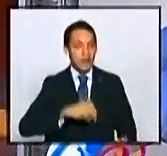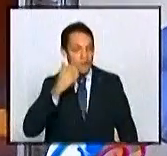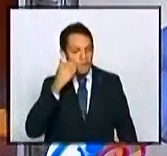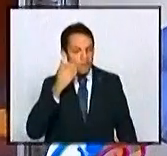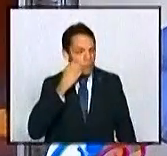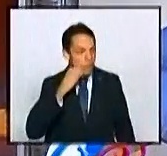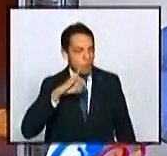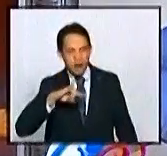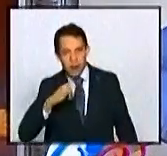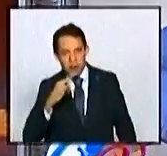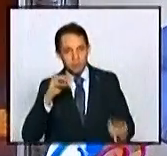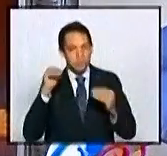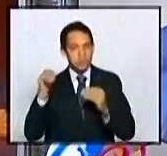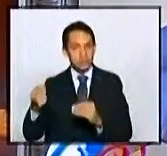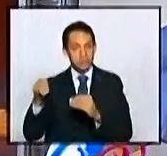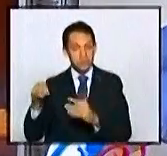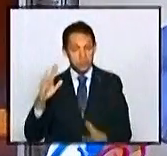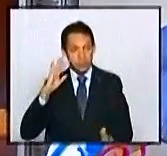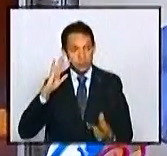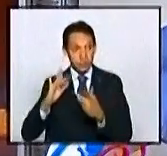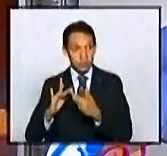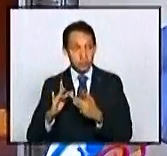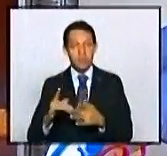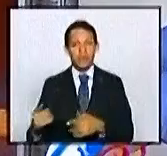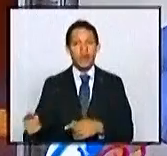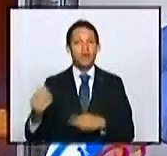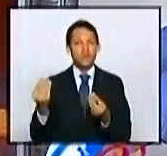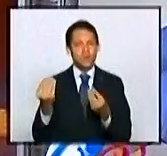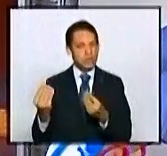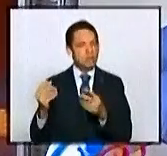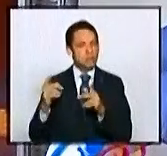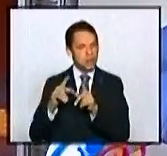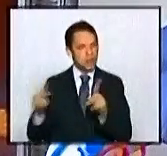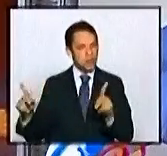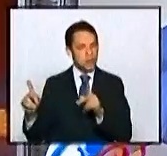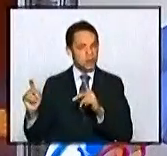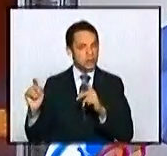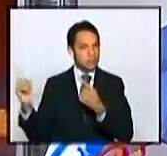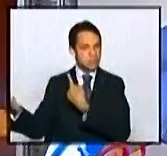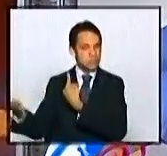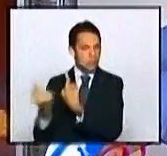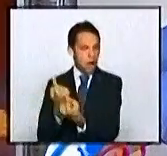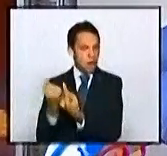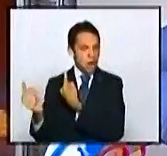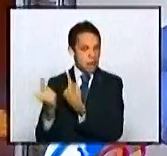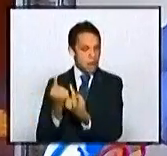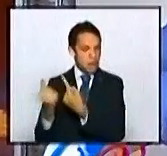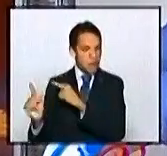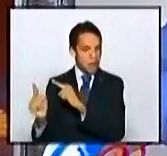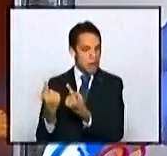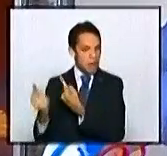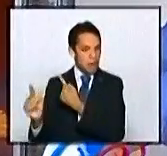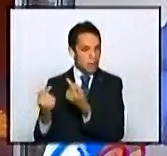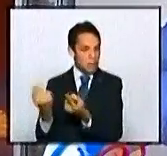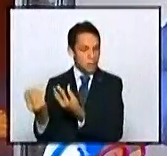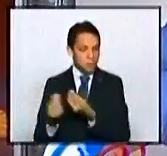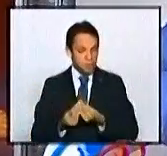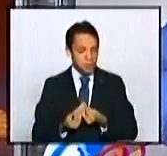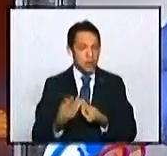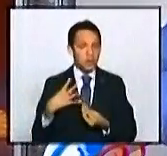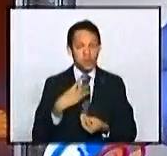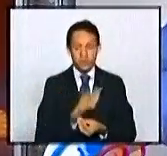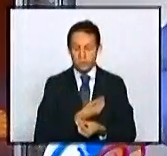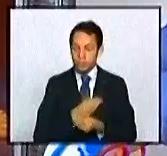manejo farmacológico. Aquí nos llegan muchas personas manejadas farmacológicamente con